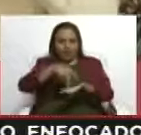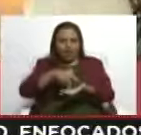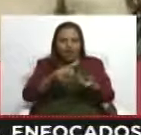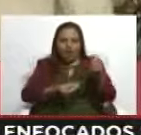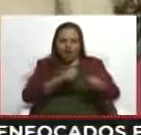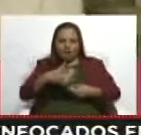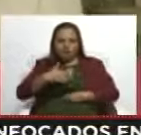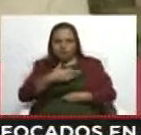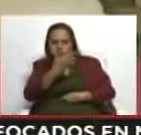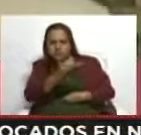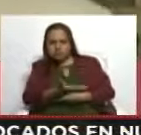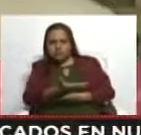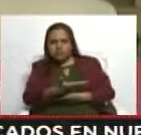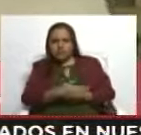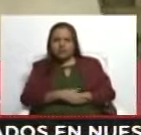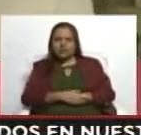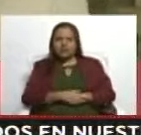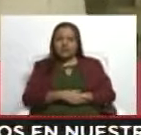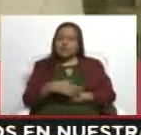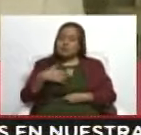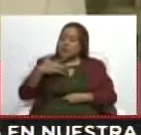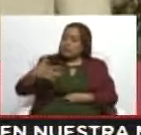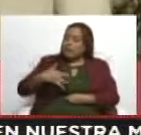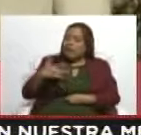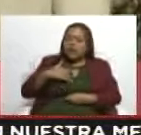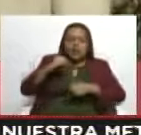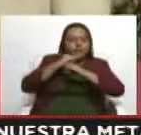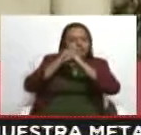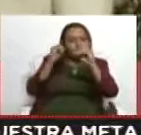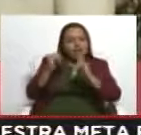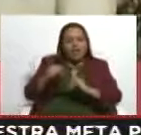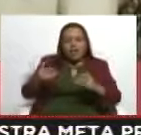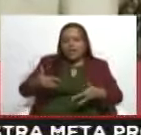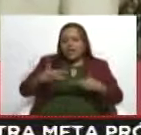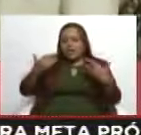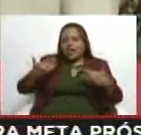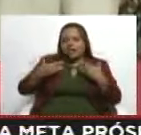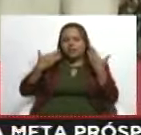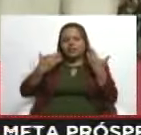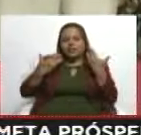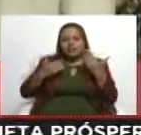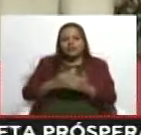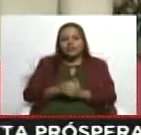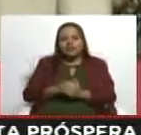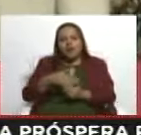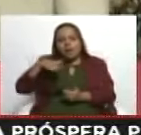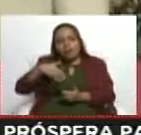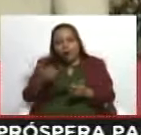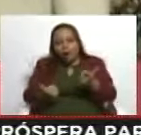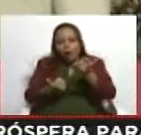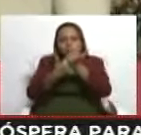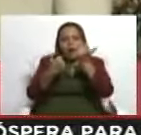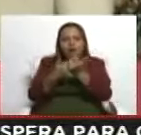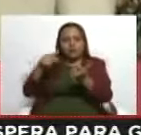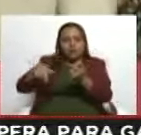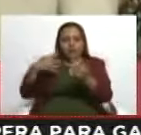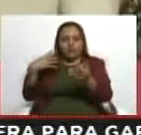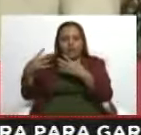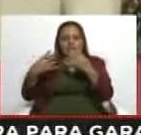sientes? Muy contento, muy contento. Súper feliz de poder estar haciendo mi aporte en este